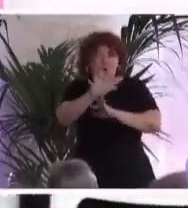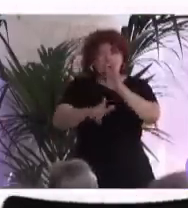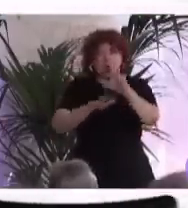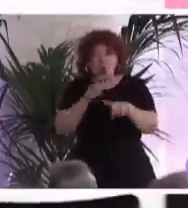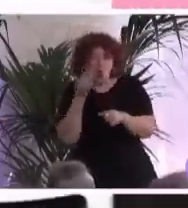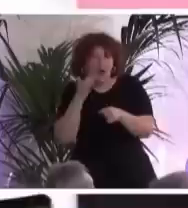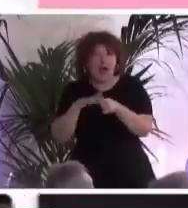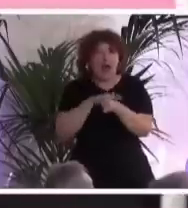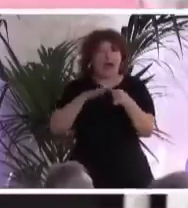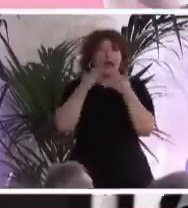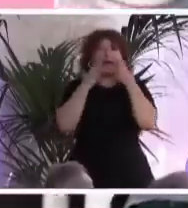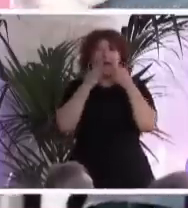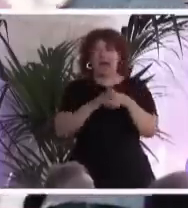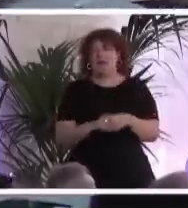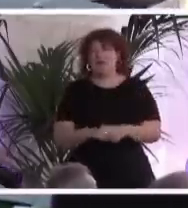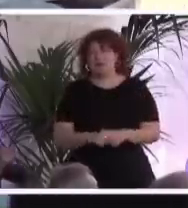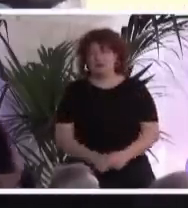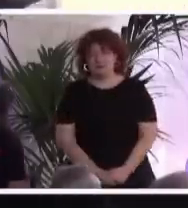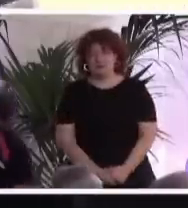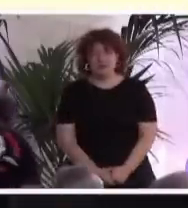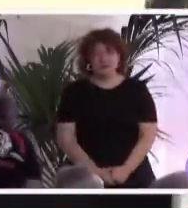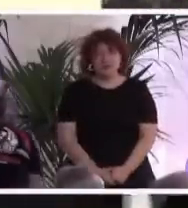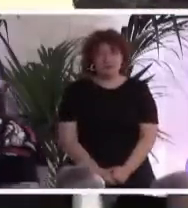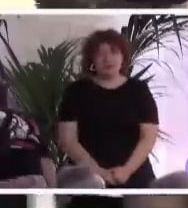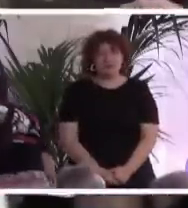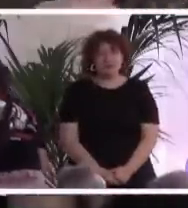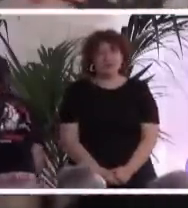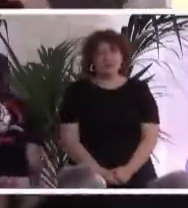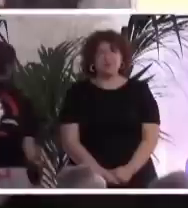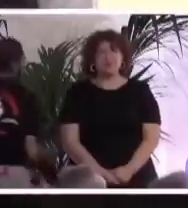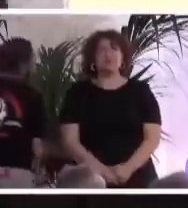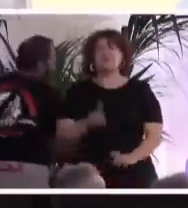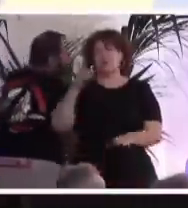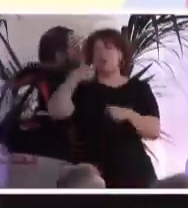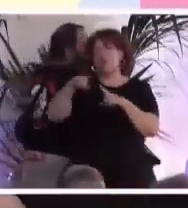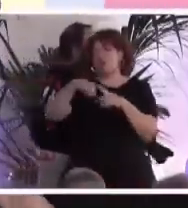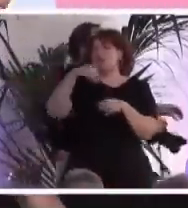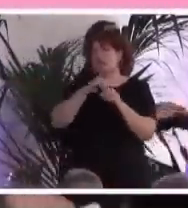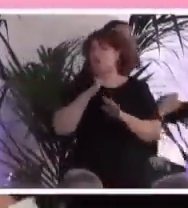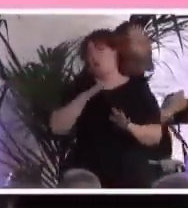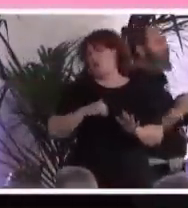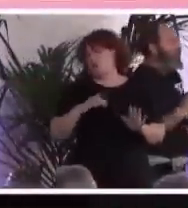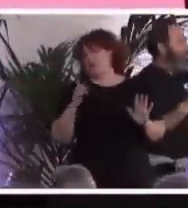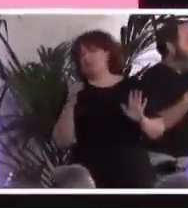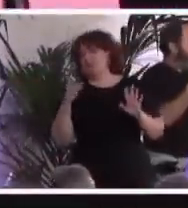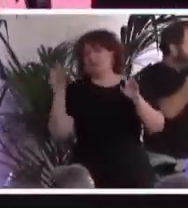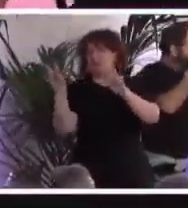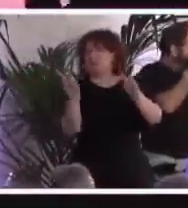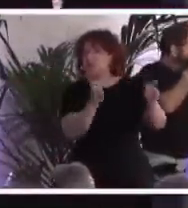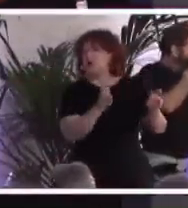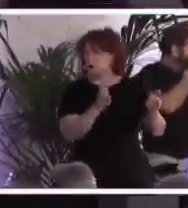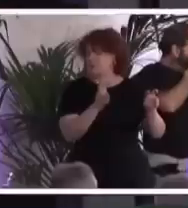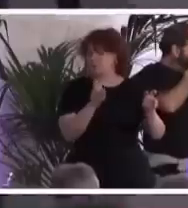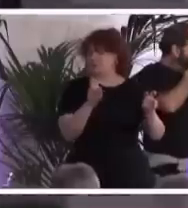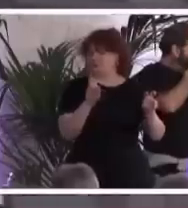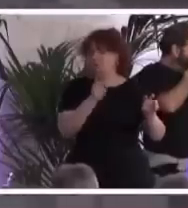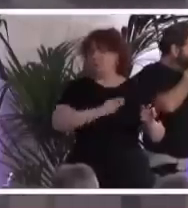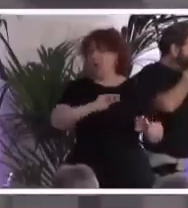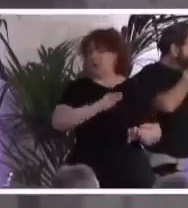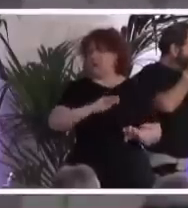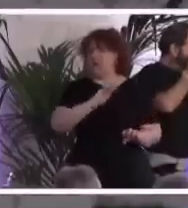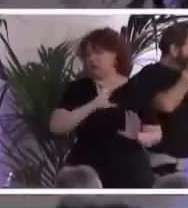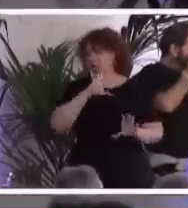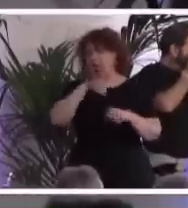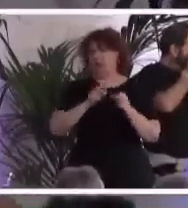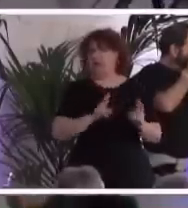mediática la saca habría elementos suficientes para hacer una serie igual